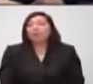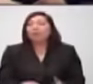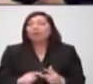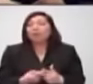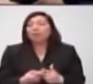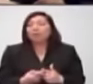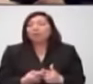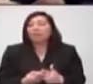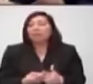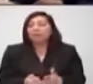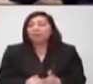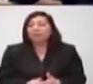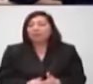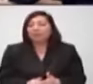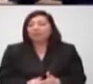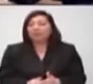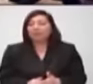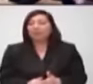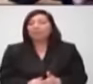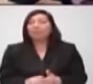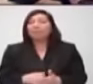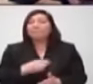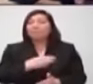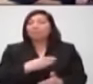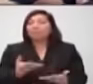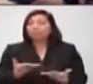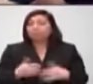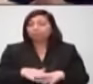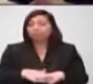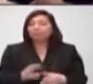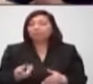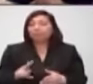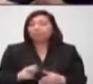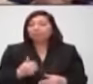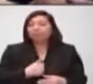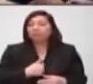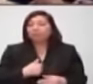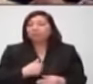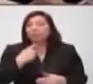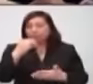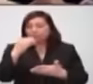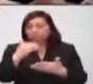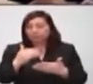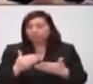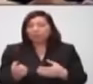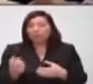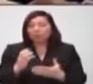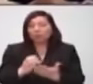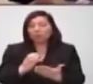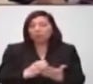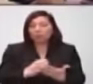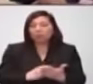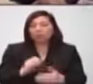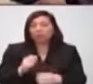originado que el concesionario administre los peajes e incremente el mismo según las cláusulas pactadas en el contrato firmado